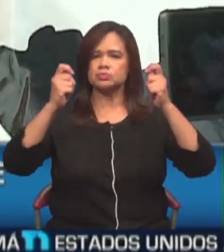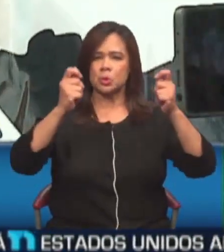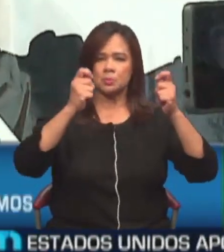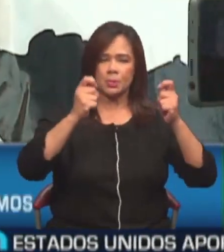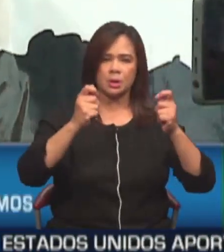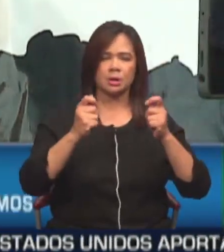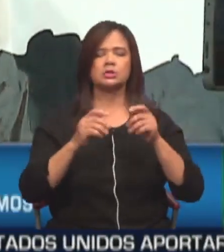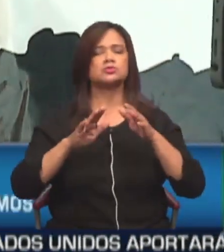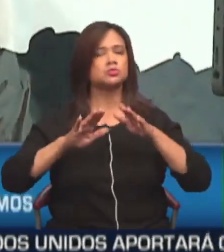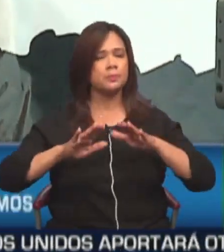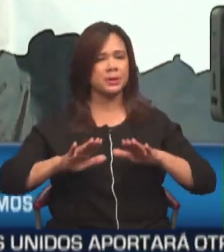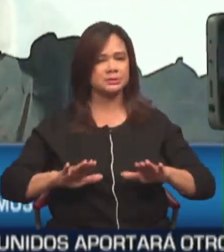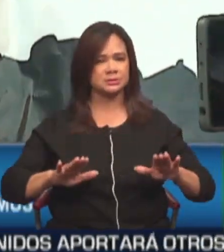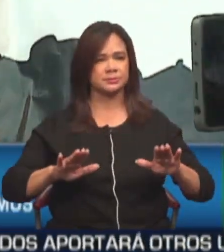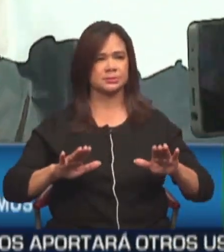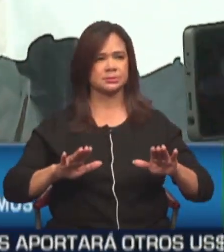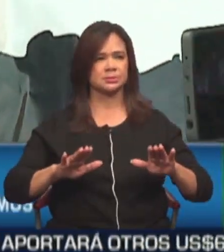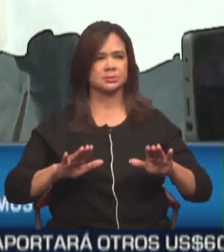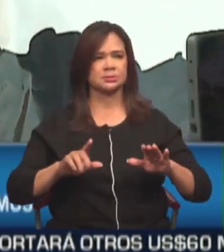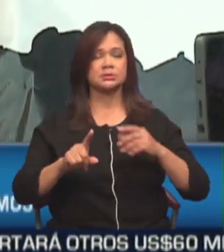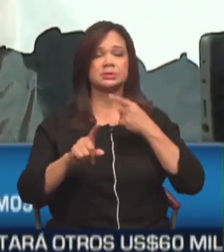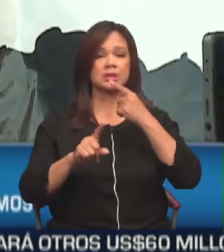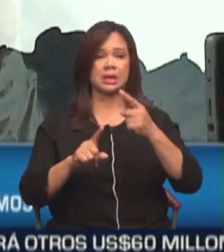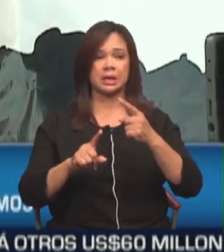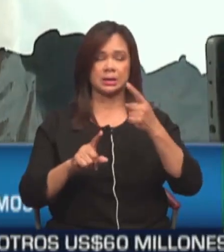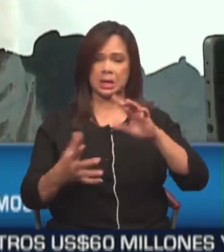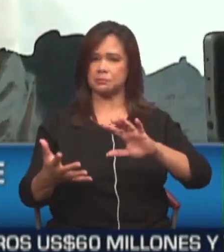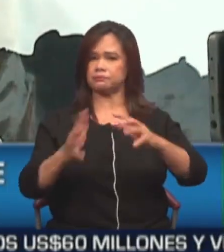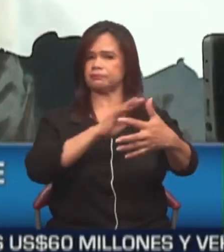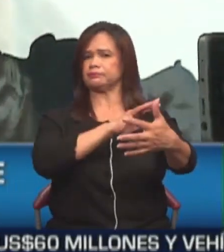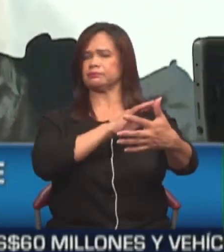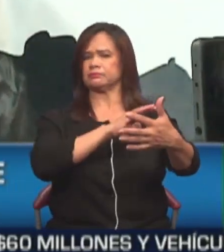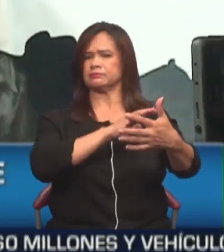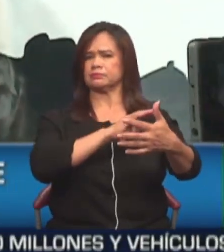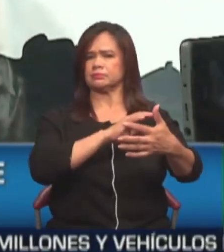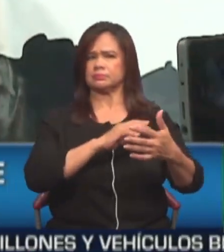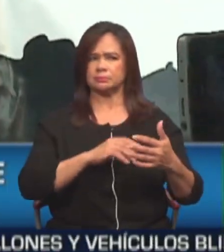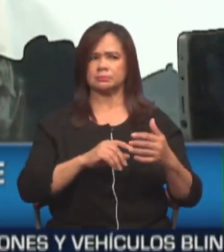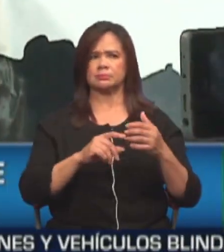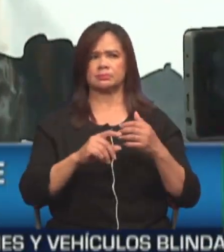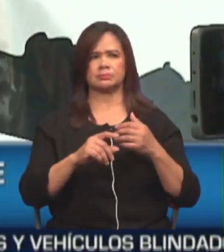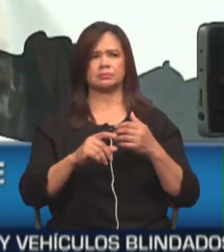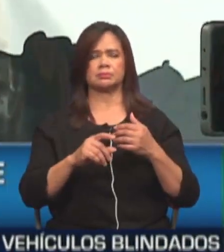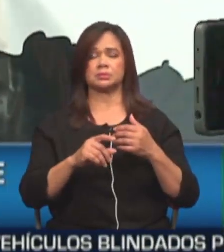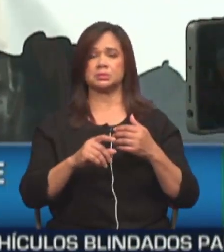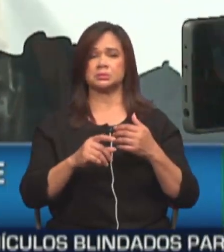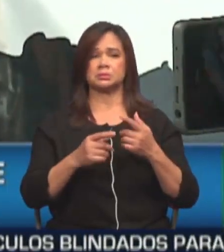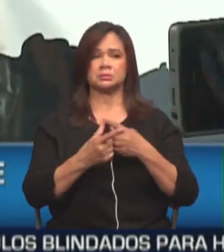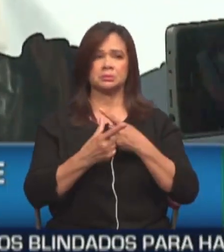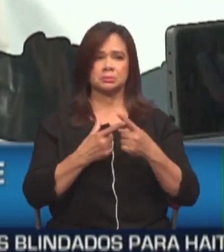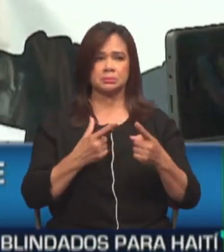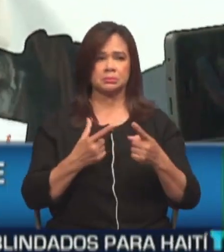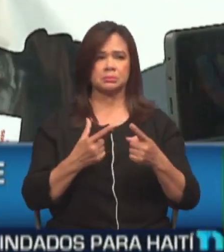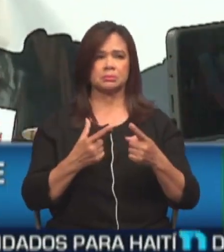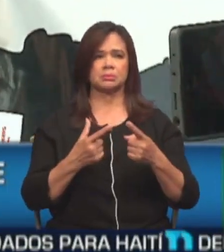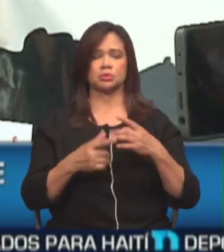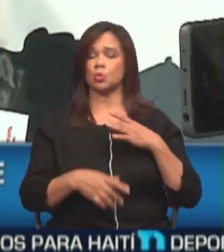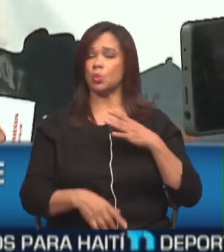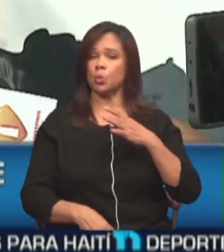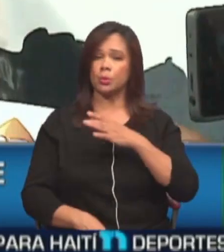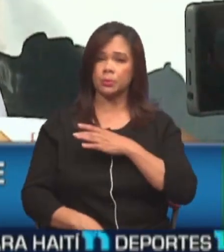son pacíficas, sean calificadas de revuelta, señores. O sea, sencillamente este es un